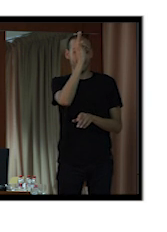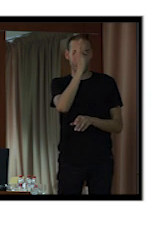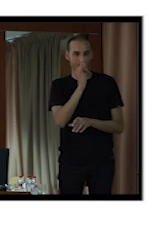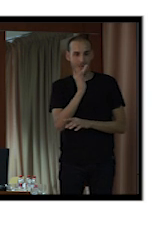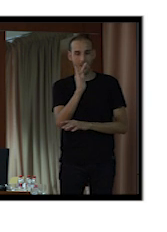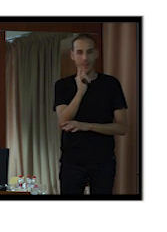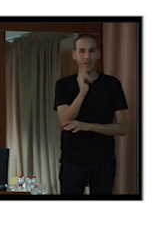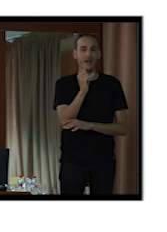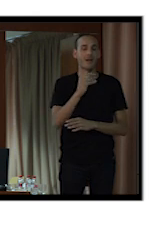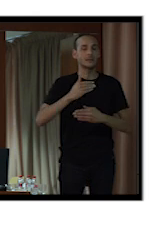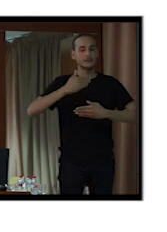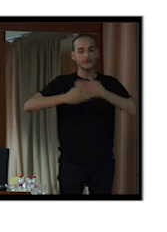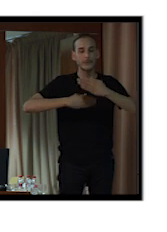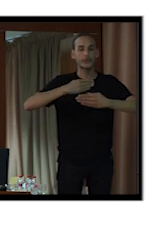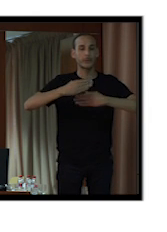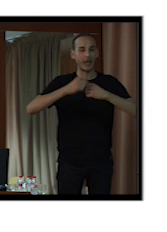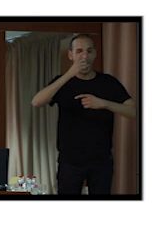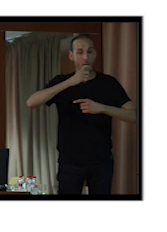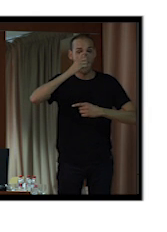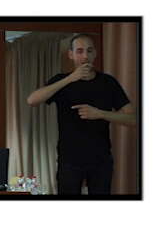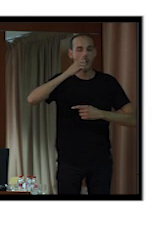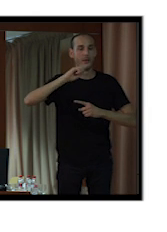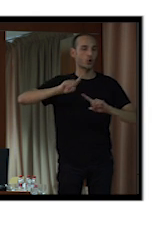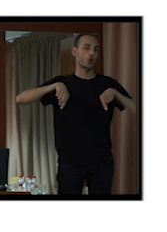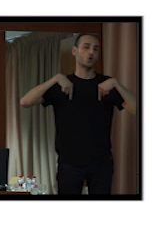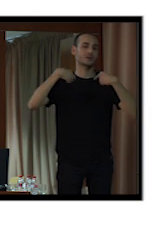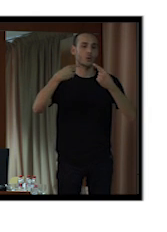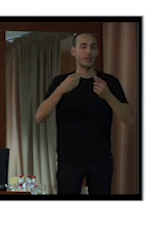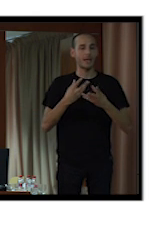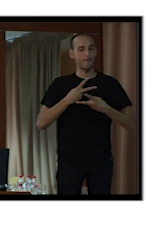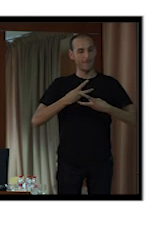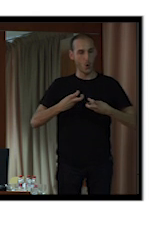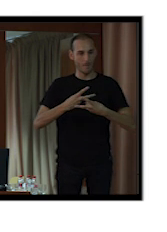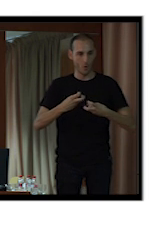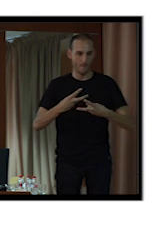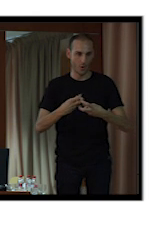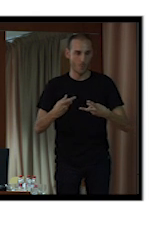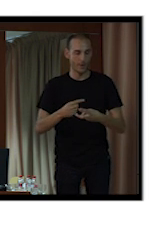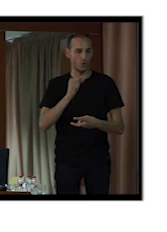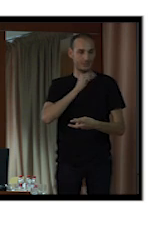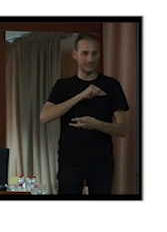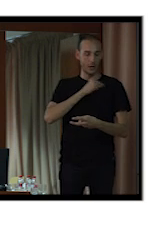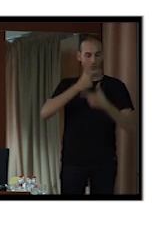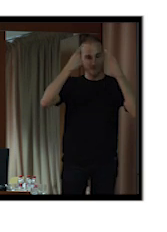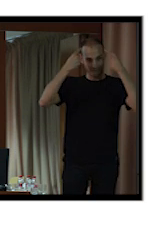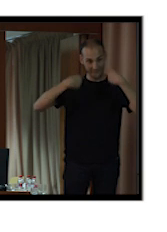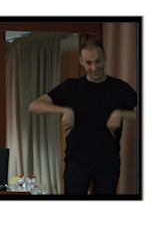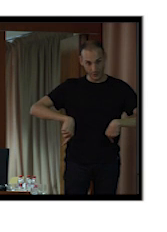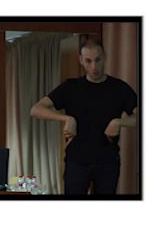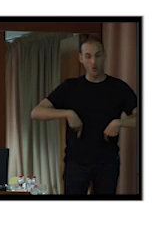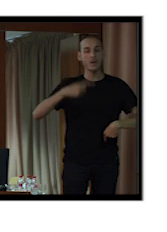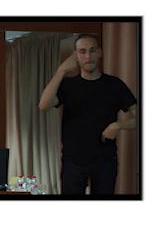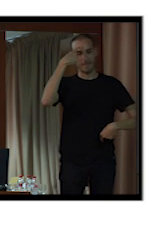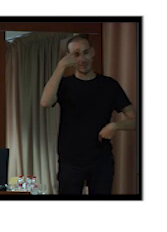su salud física y mental en mayor grado que quienes sufren otras enfermedades, ¿no? Y es destacar el efecto negativo que tiene sobre la